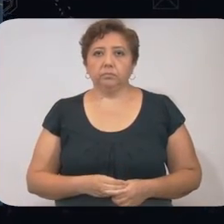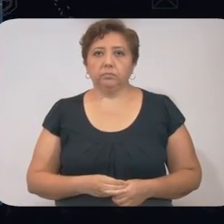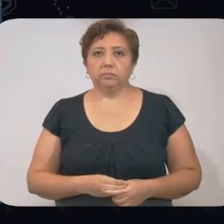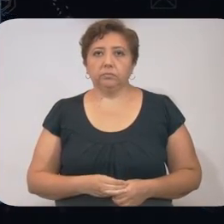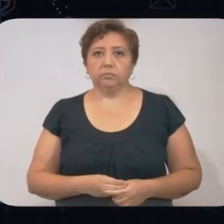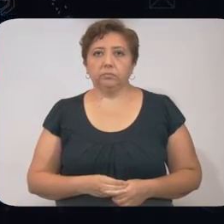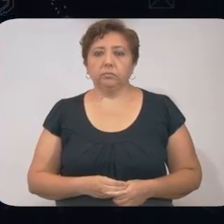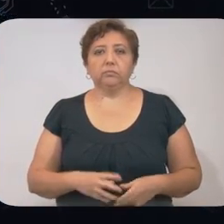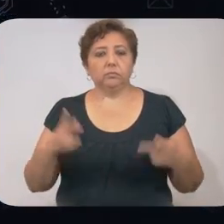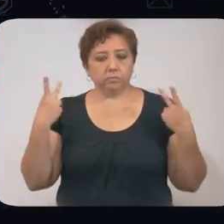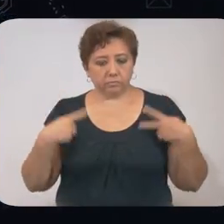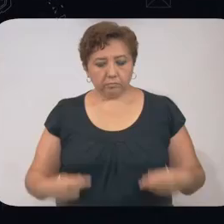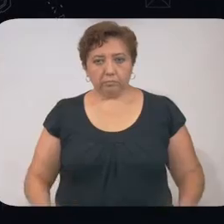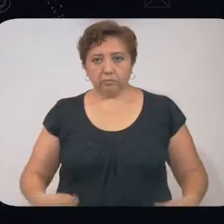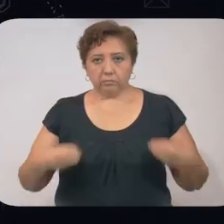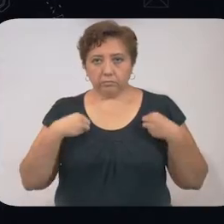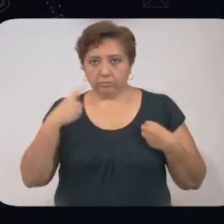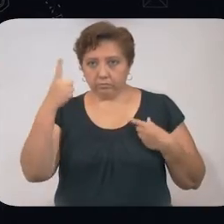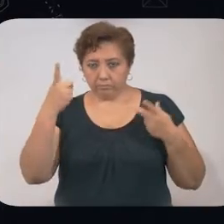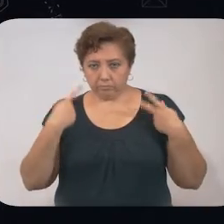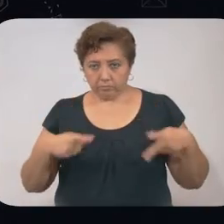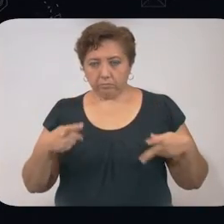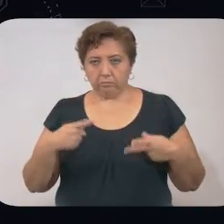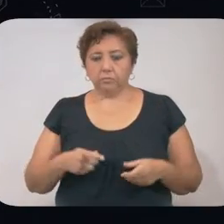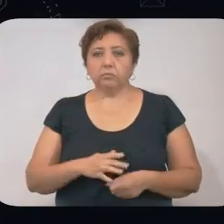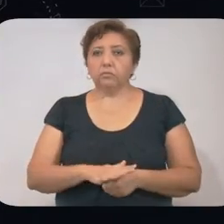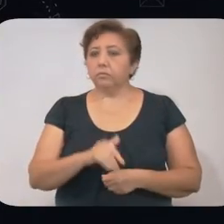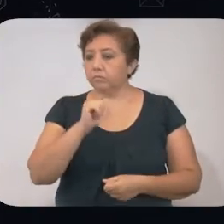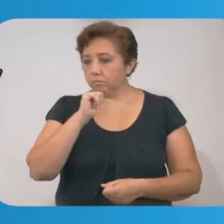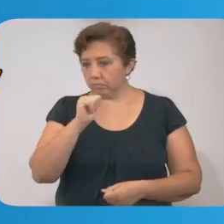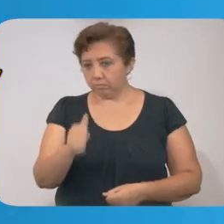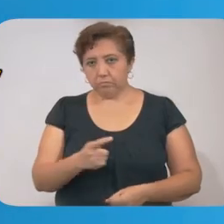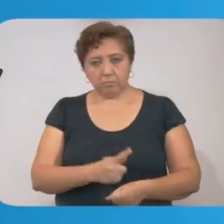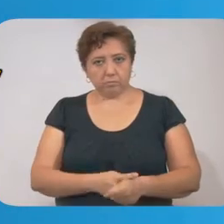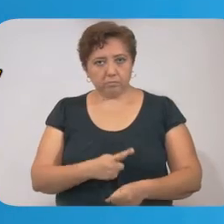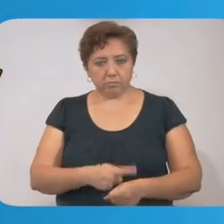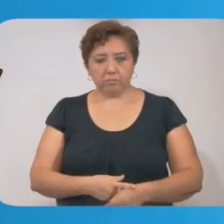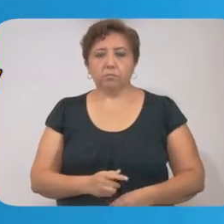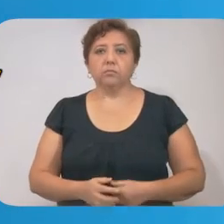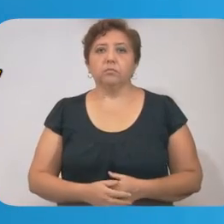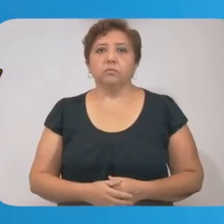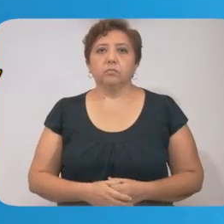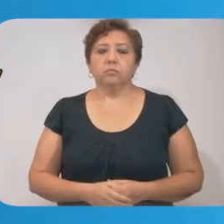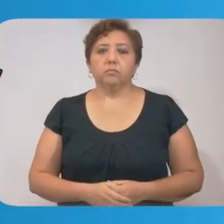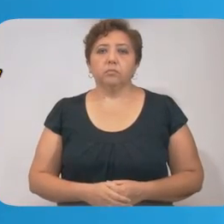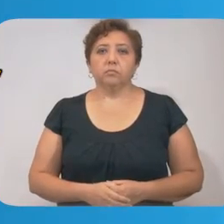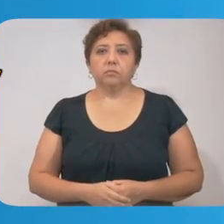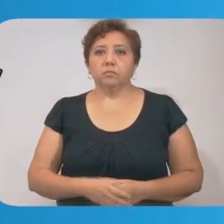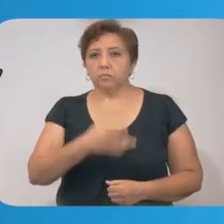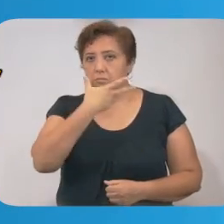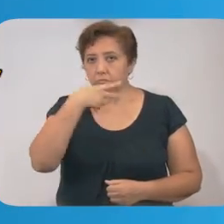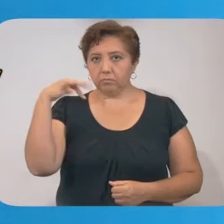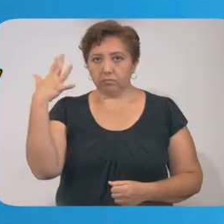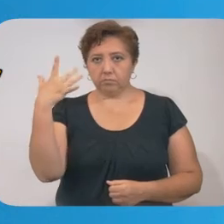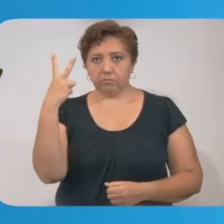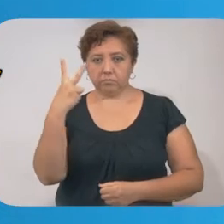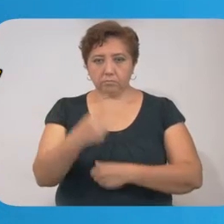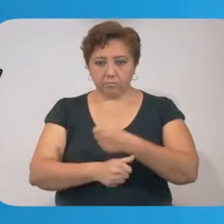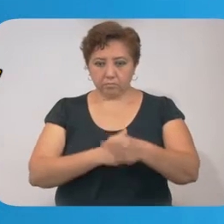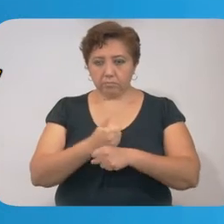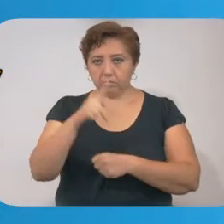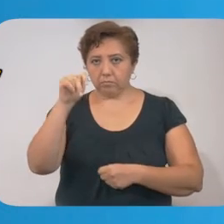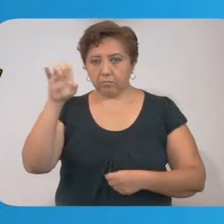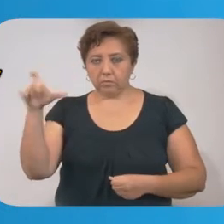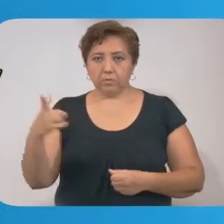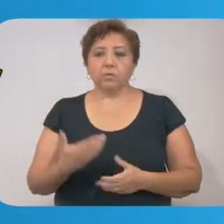convivía con un contacto, el cual hasta el momento se reporta asintomático. Hombre de 52 años de Ticul, con antecedentes de